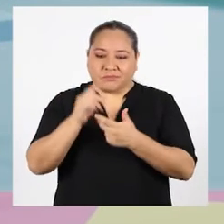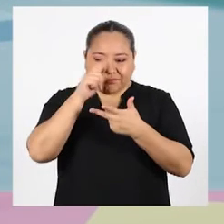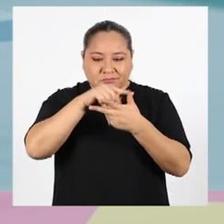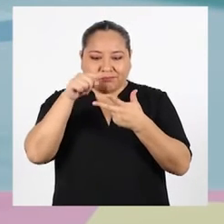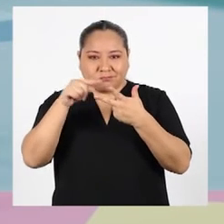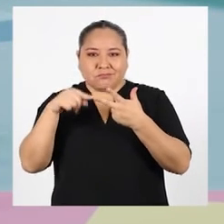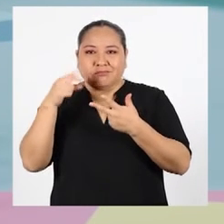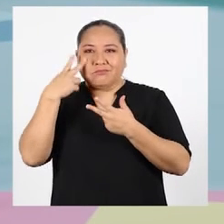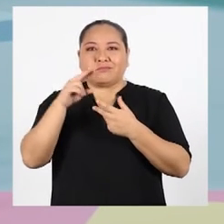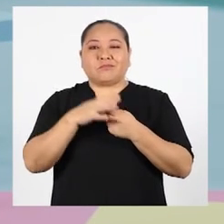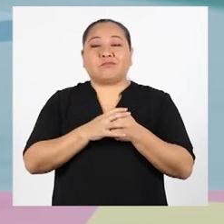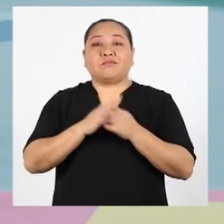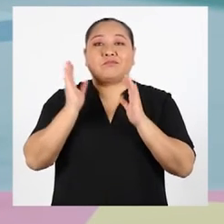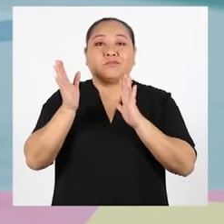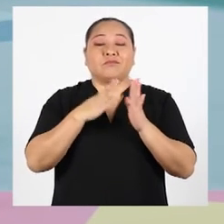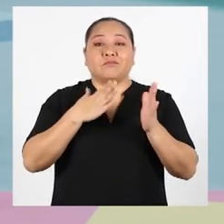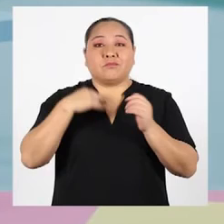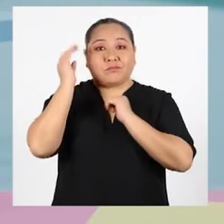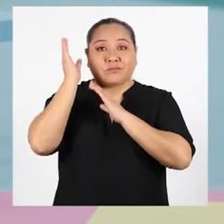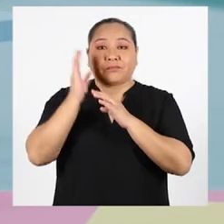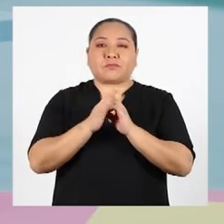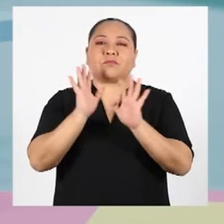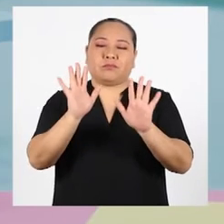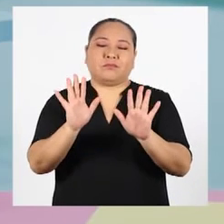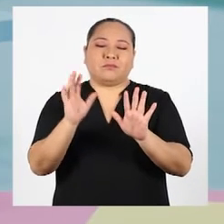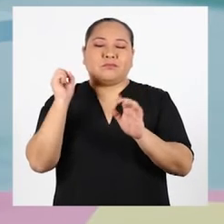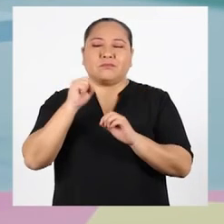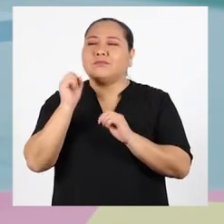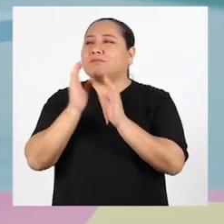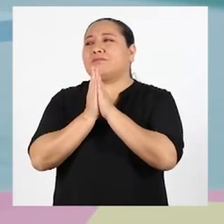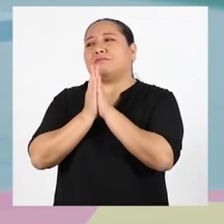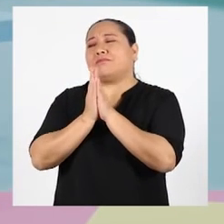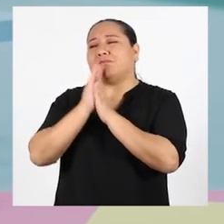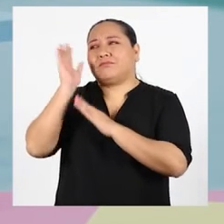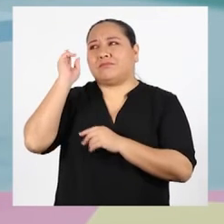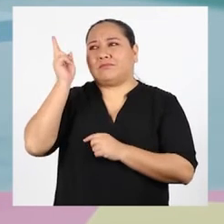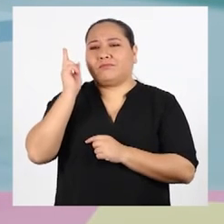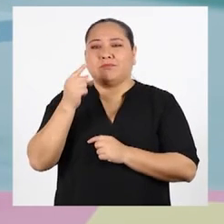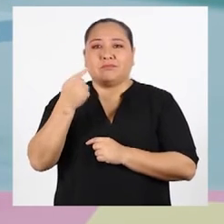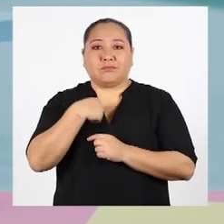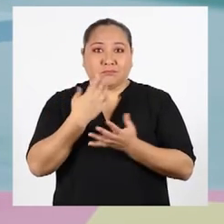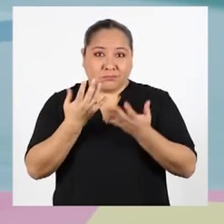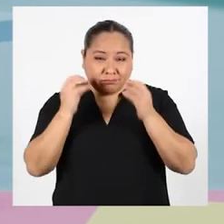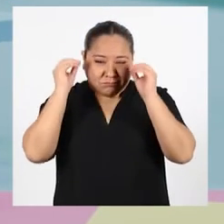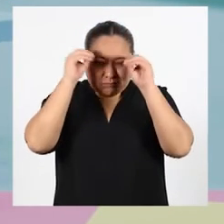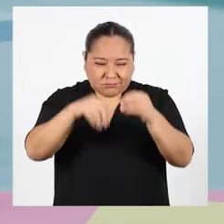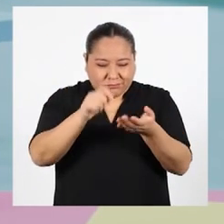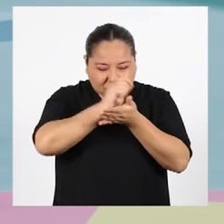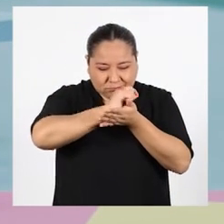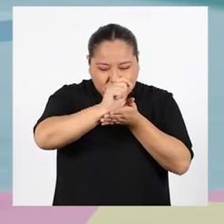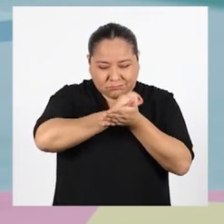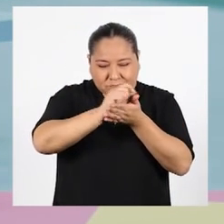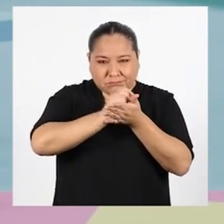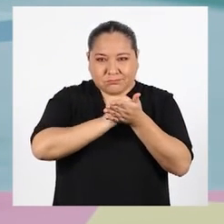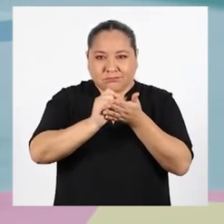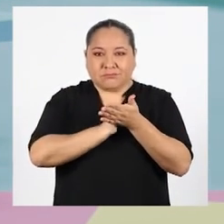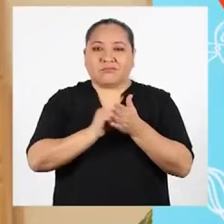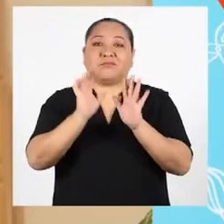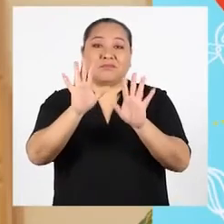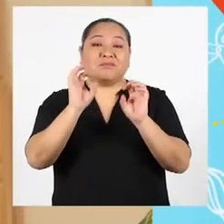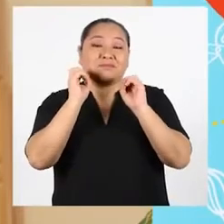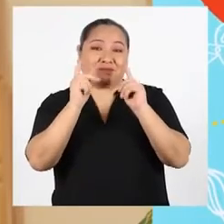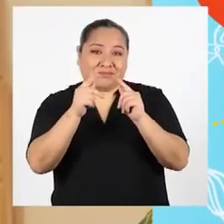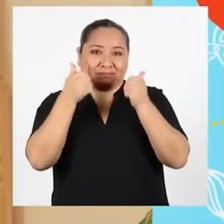¡Genial! Los tomaré en cuenta para elaborar mi discurso. Ahora sí, profesora, quiero ponerme a